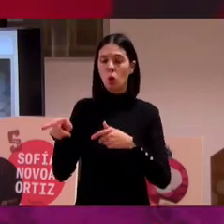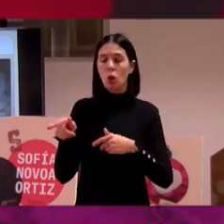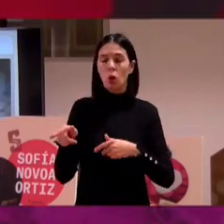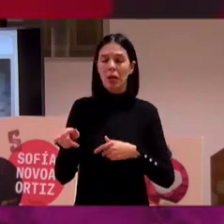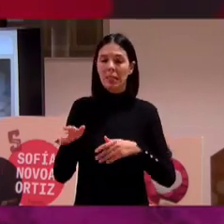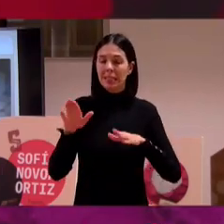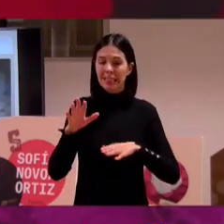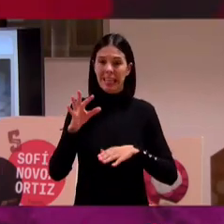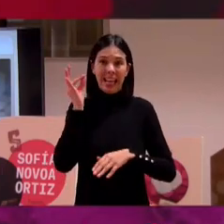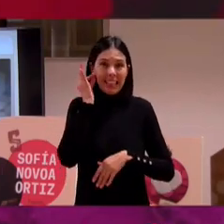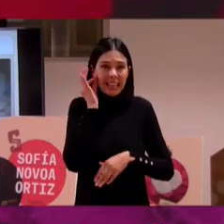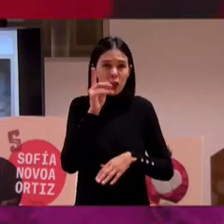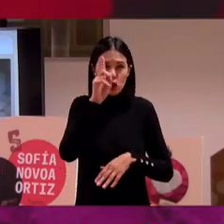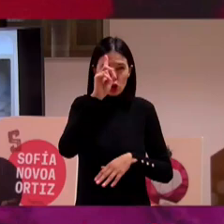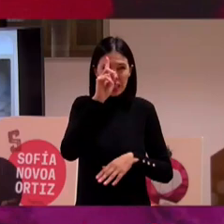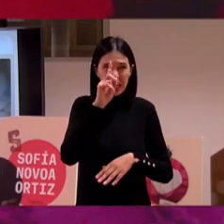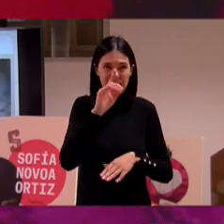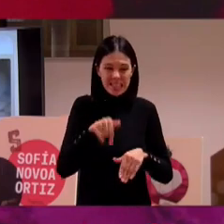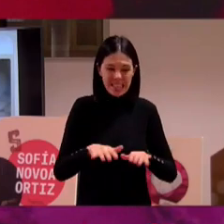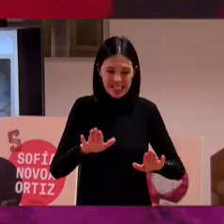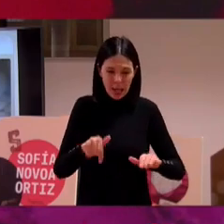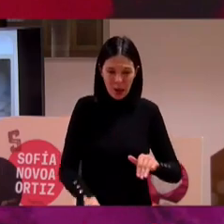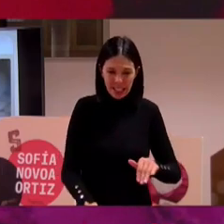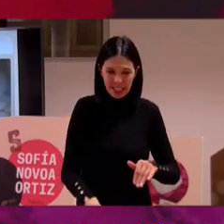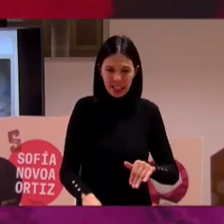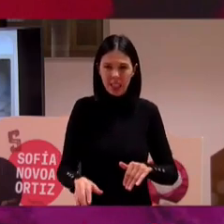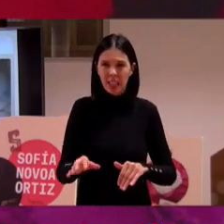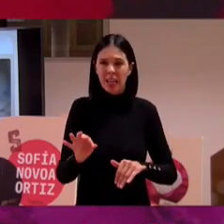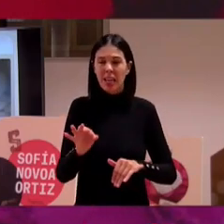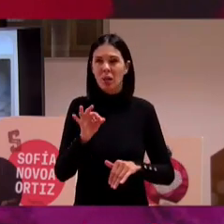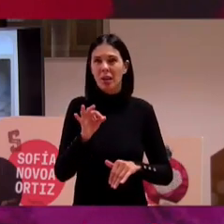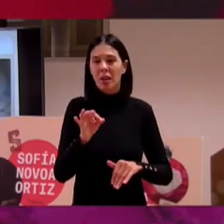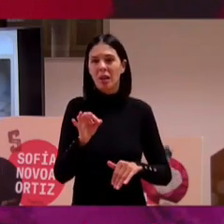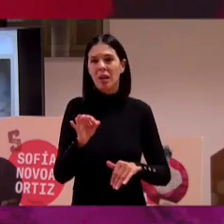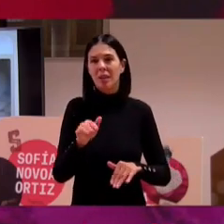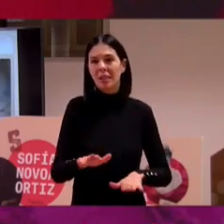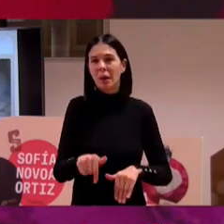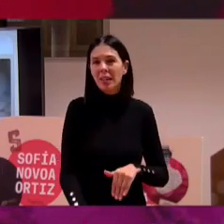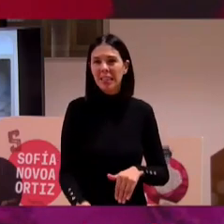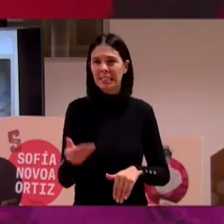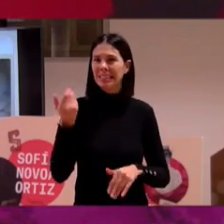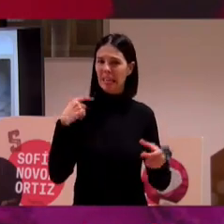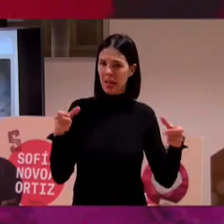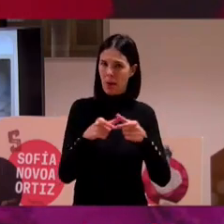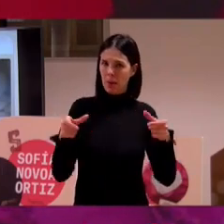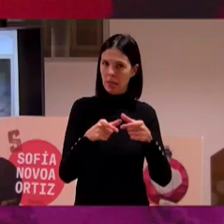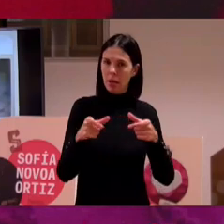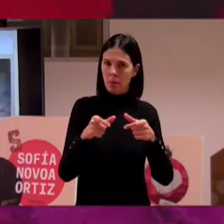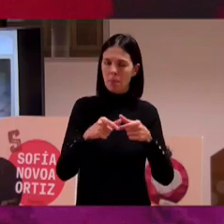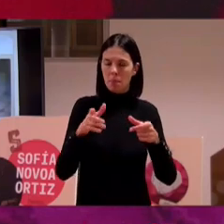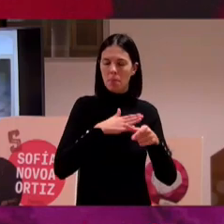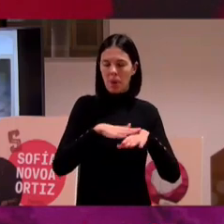e foi ela, non sei se cando foi o golpe estaba aquí, ela como xa tiña o billete para irse, pudo